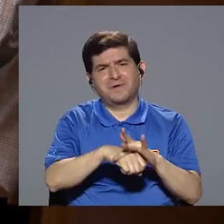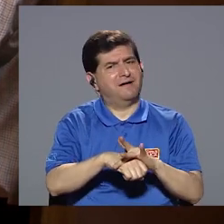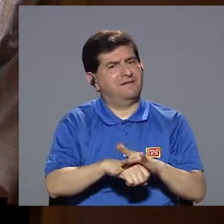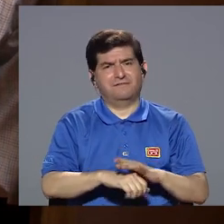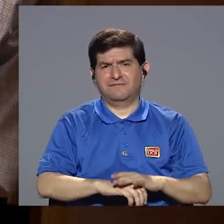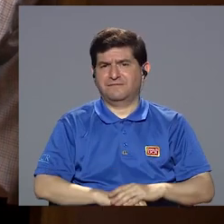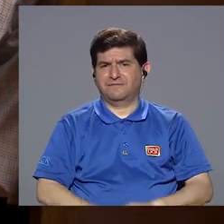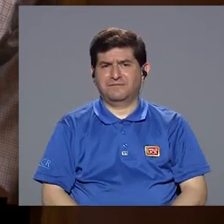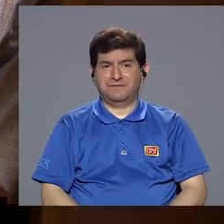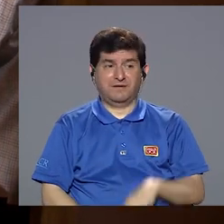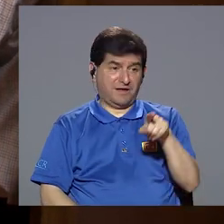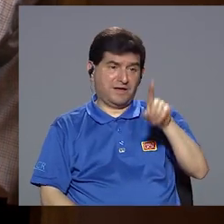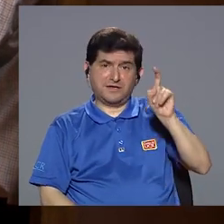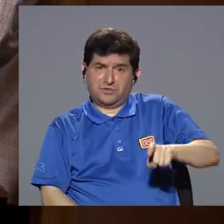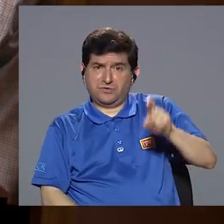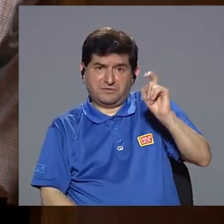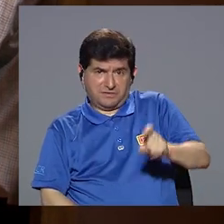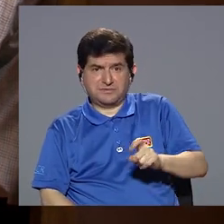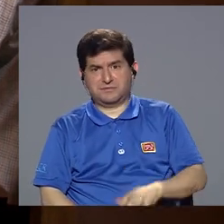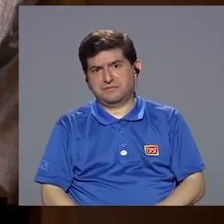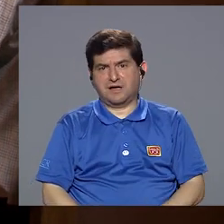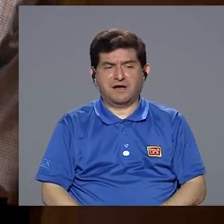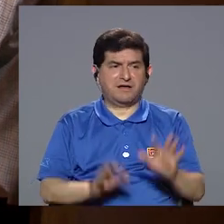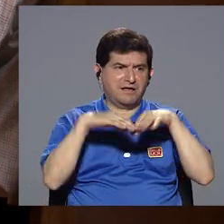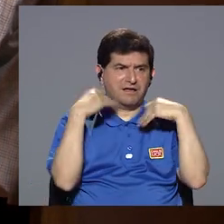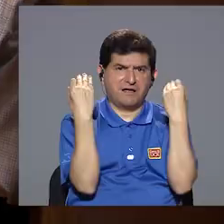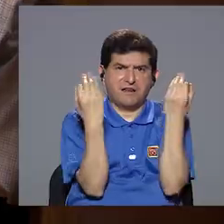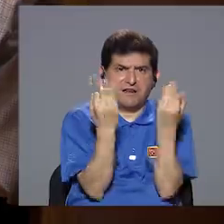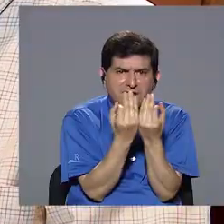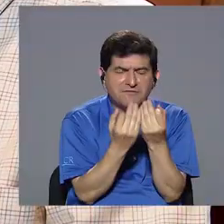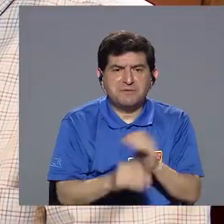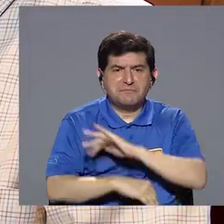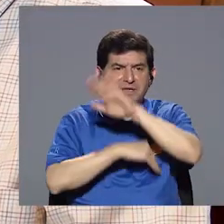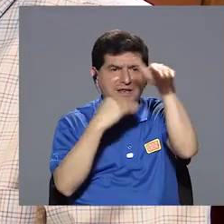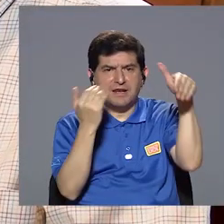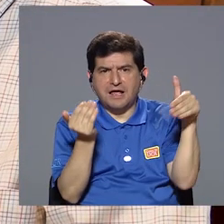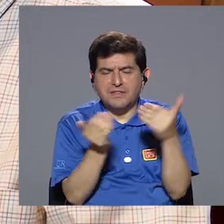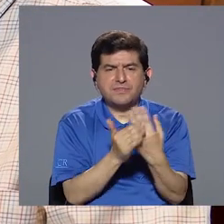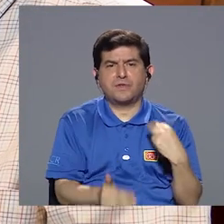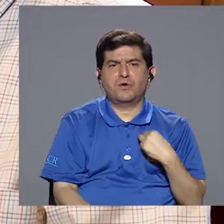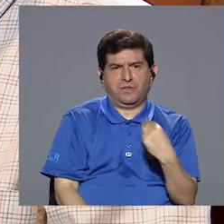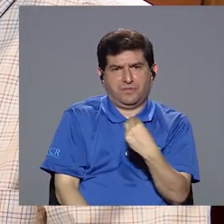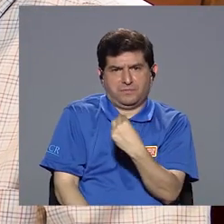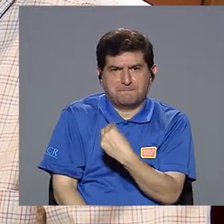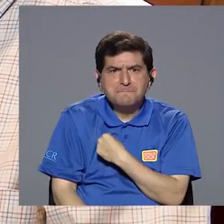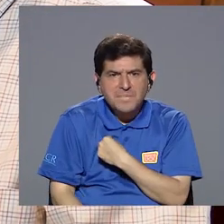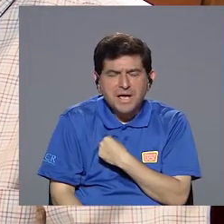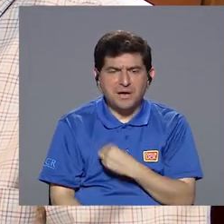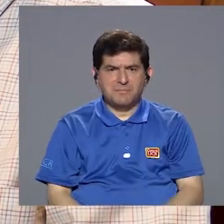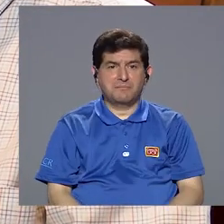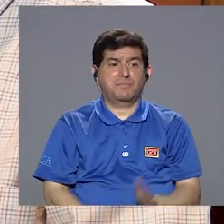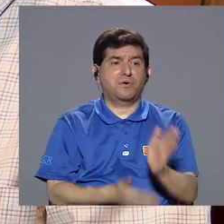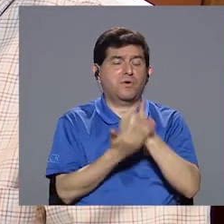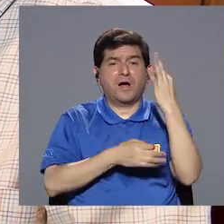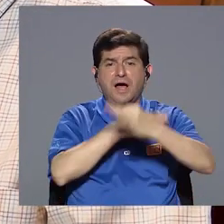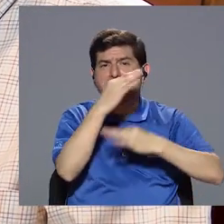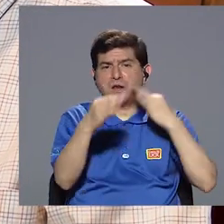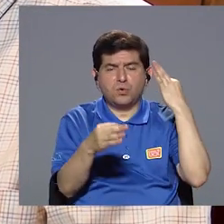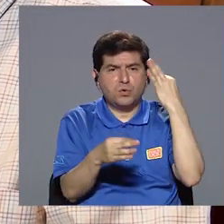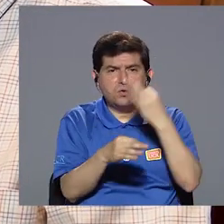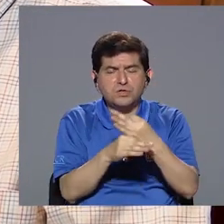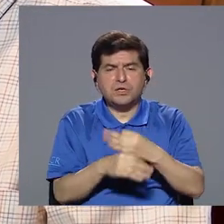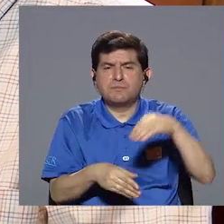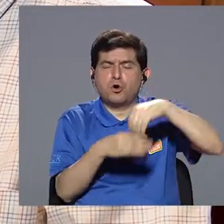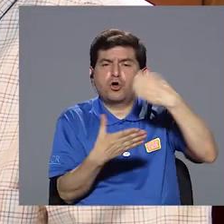una edad temprana requieren que las familias requieren que todos sus miembros tengan